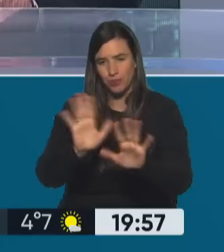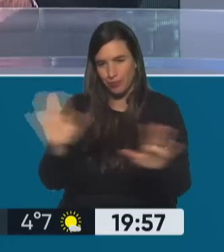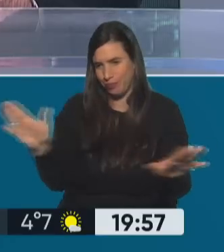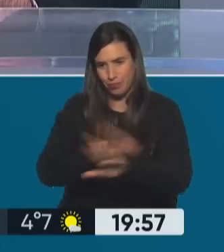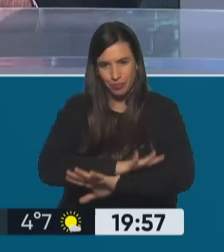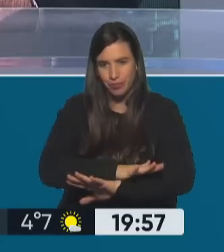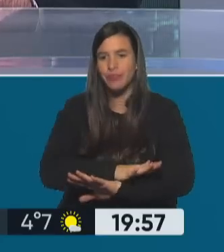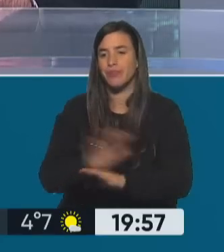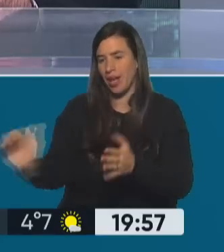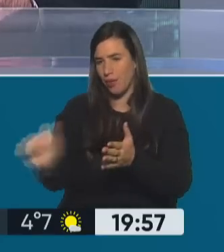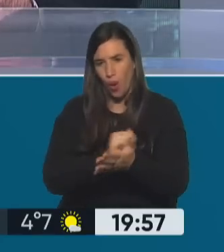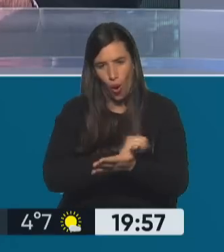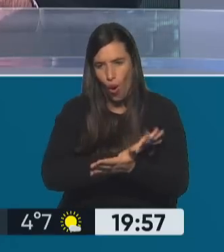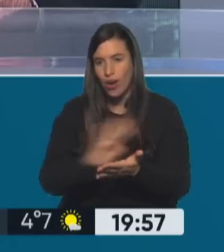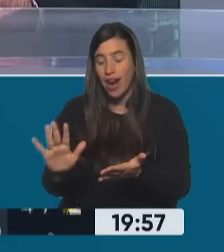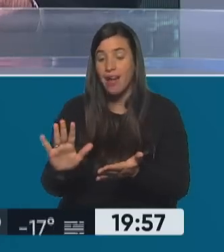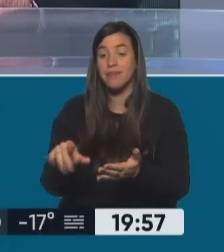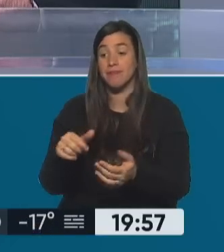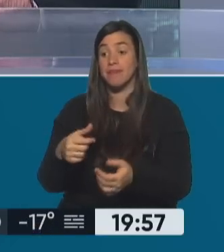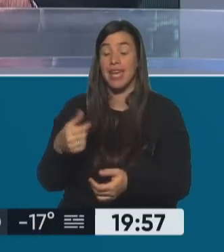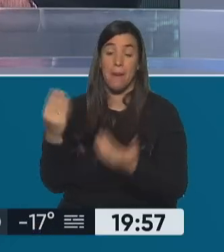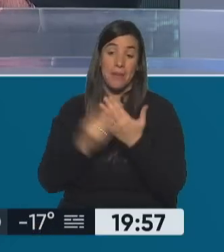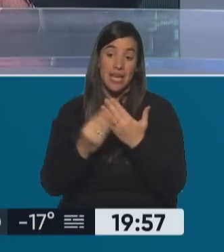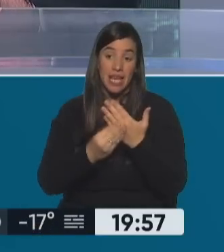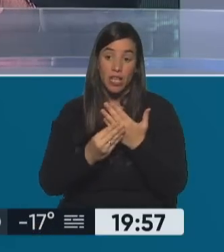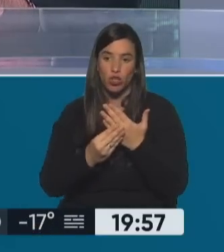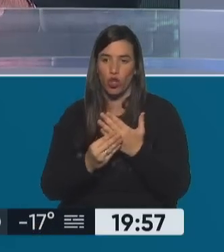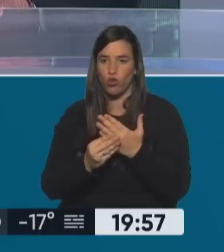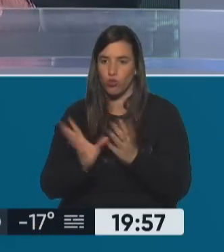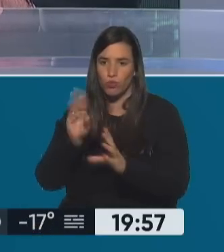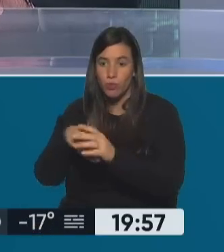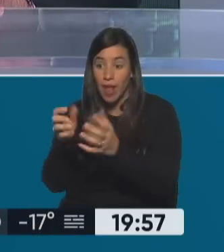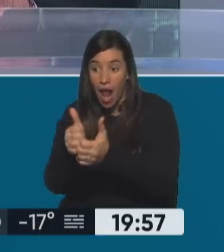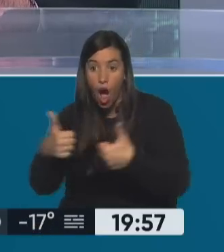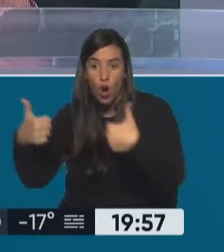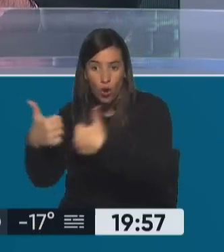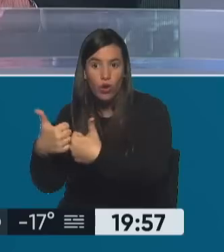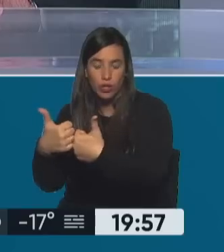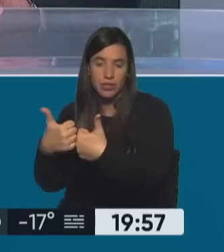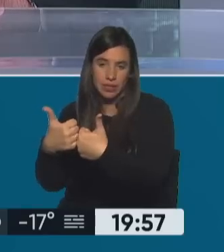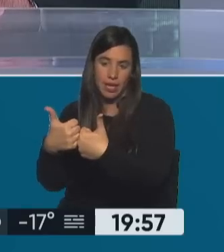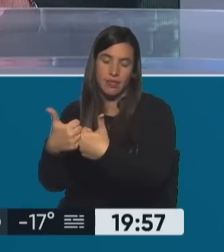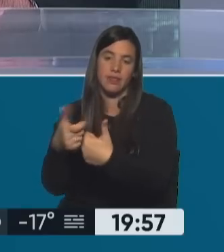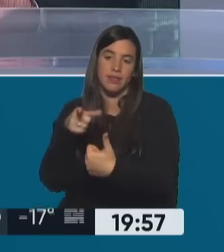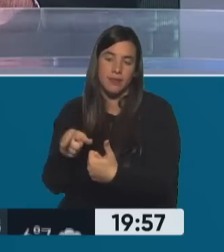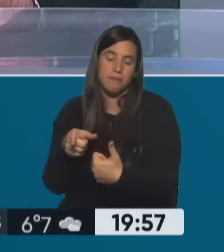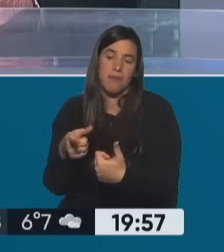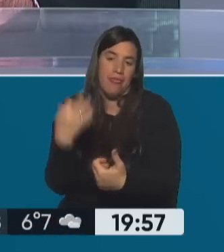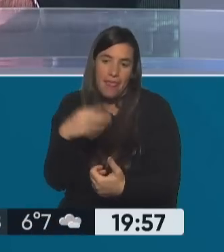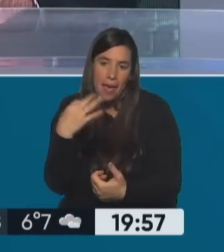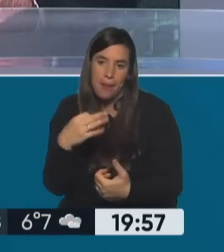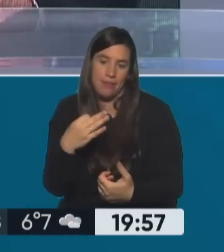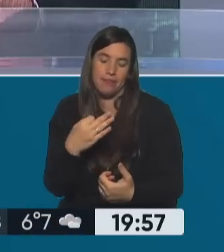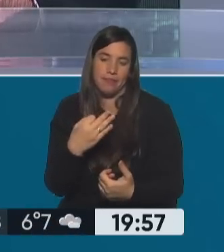recuse a los ministros de la Corte, porque obviamente no pueden pronunciarse sobre su propio obrar antijurídico,